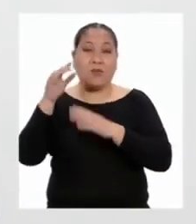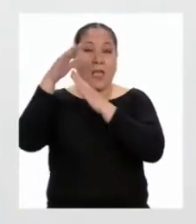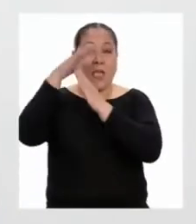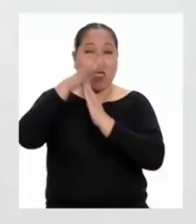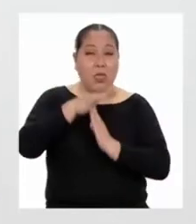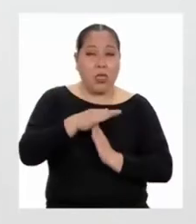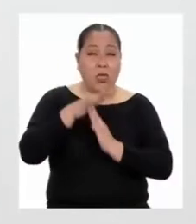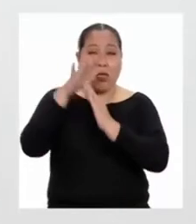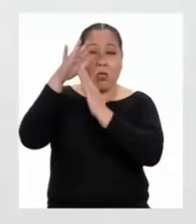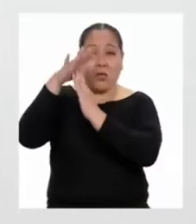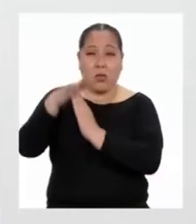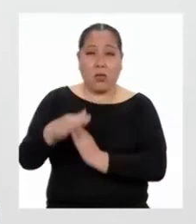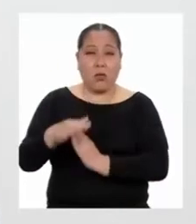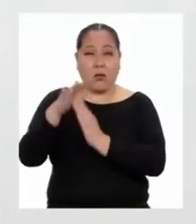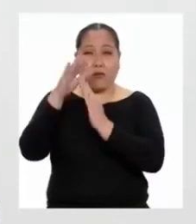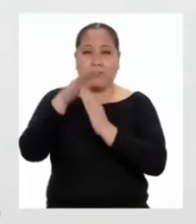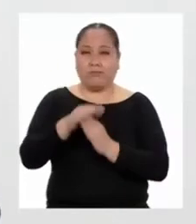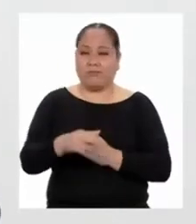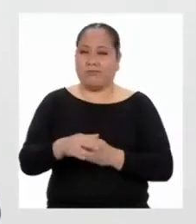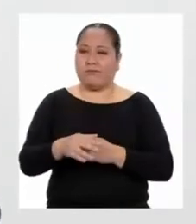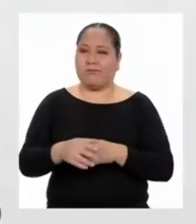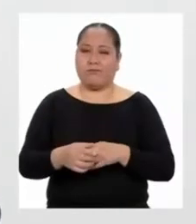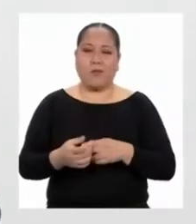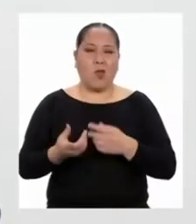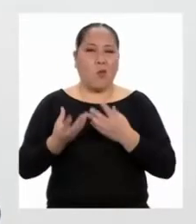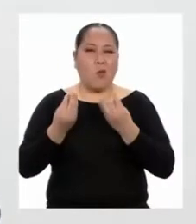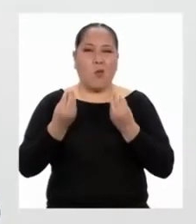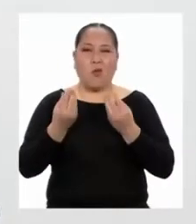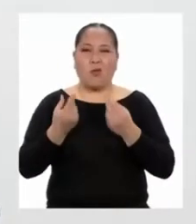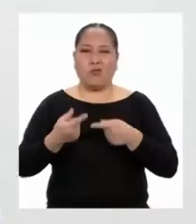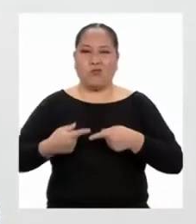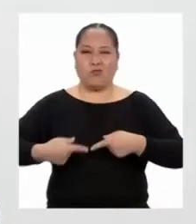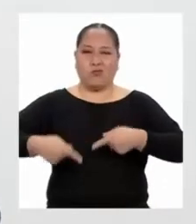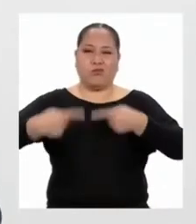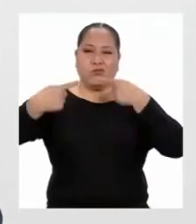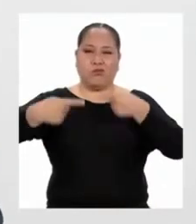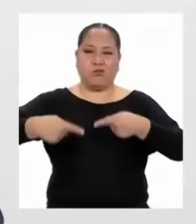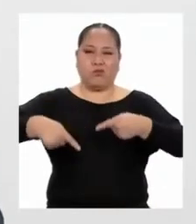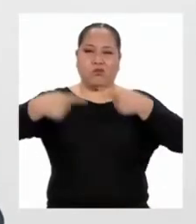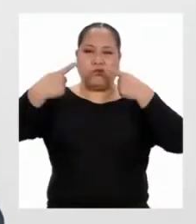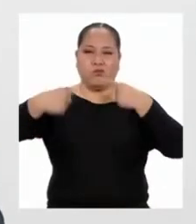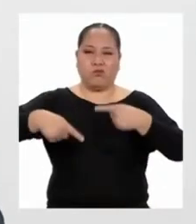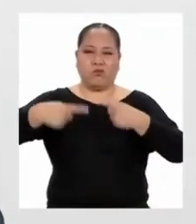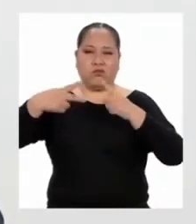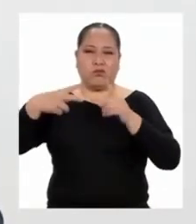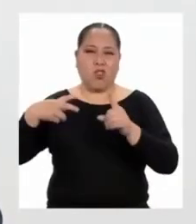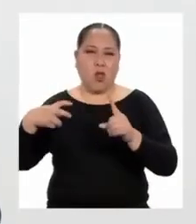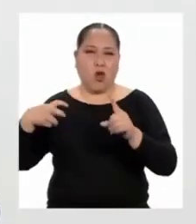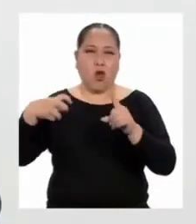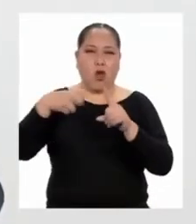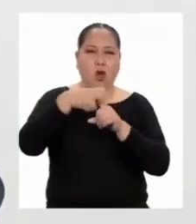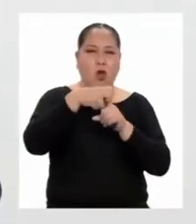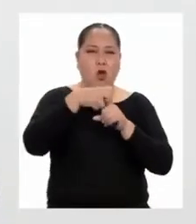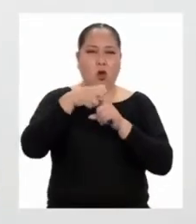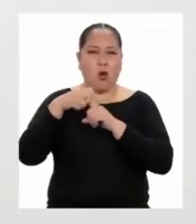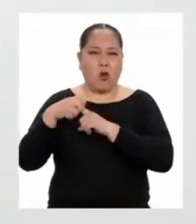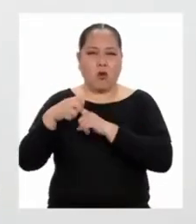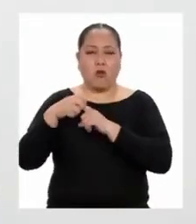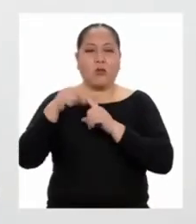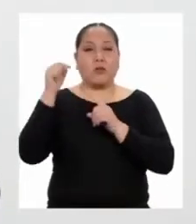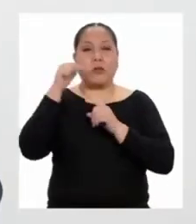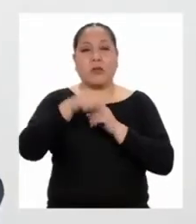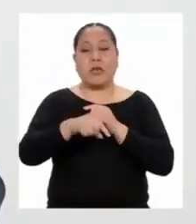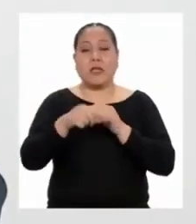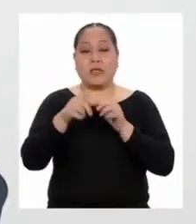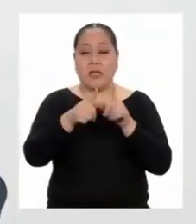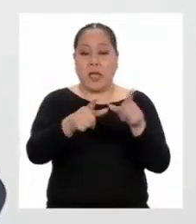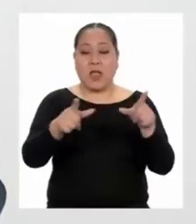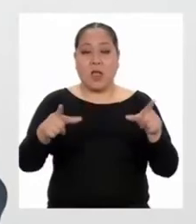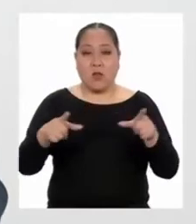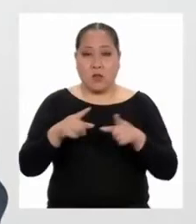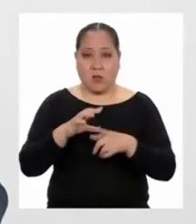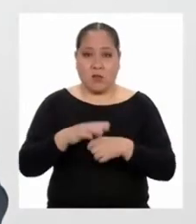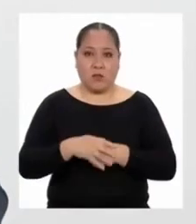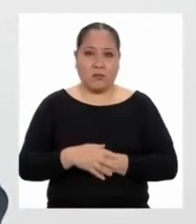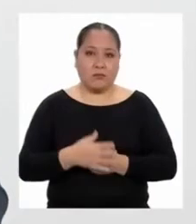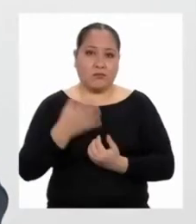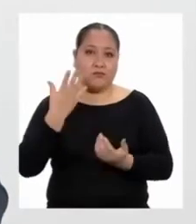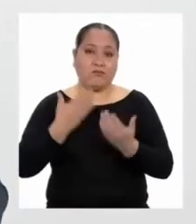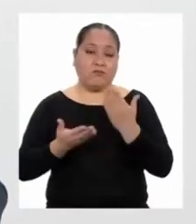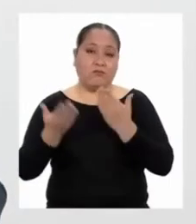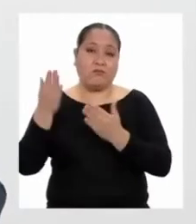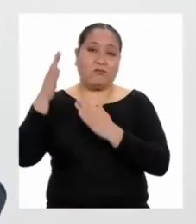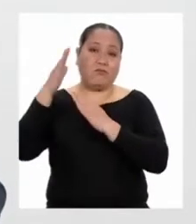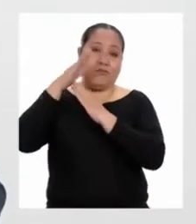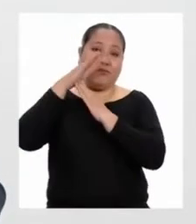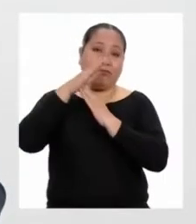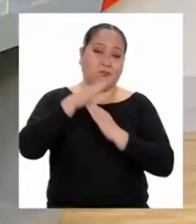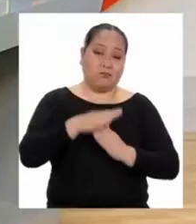se traducían en intensas luchas de dominación y conquista de territorios. En ese sentido, quizás la